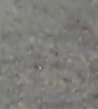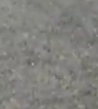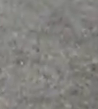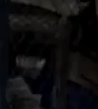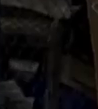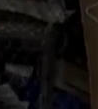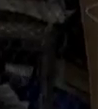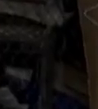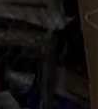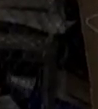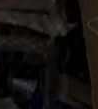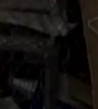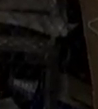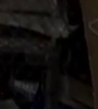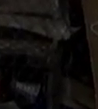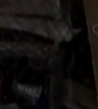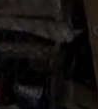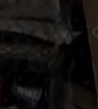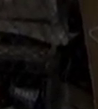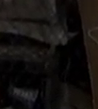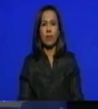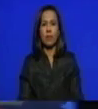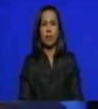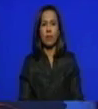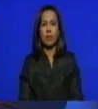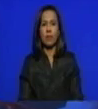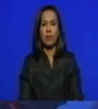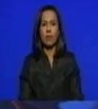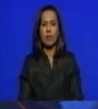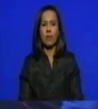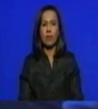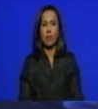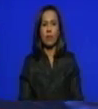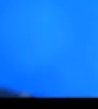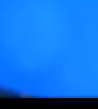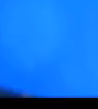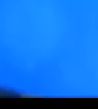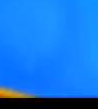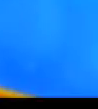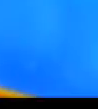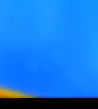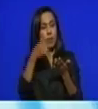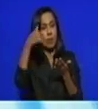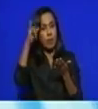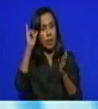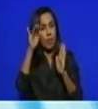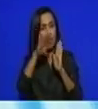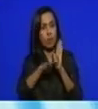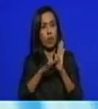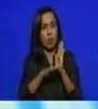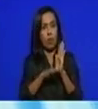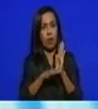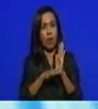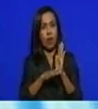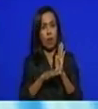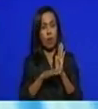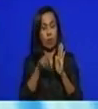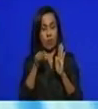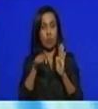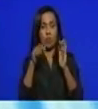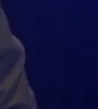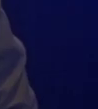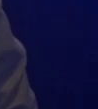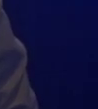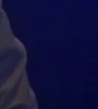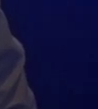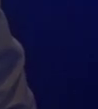Este domingo a las 10 de la mañana, usted tiene una cita con la retransmisión de Panorama, esta semana con el tema El